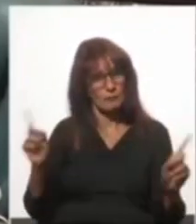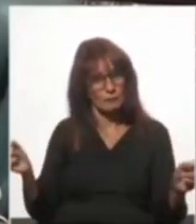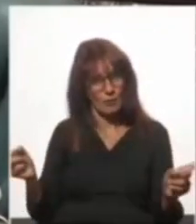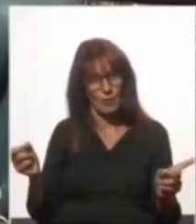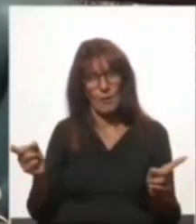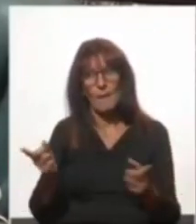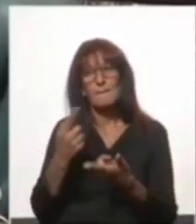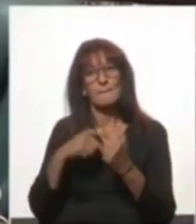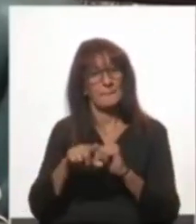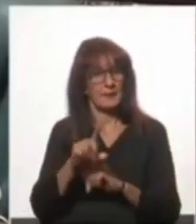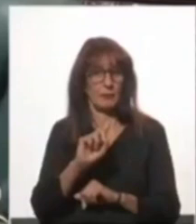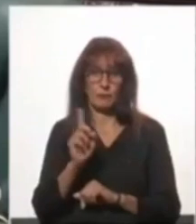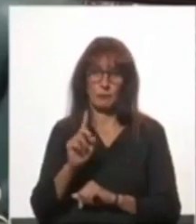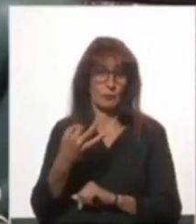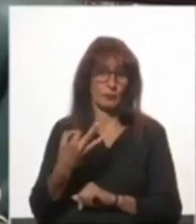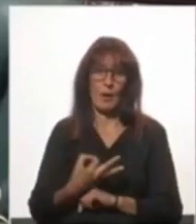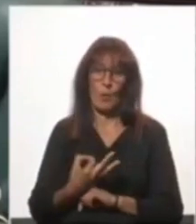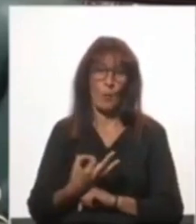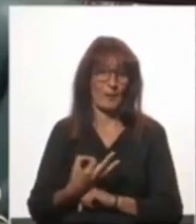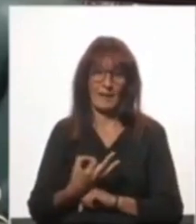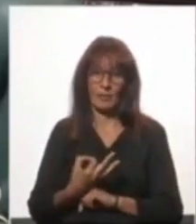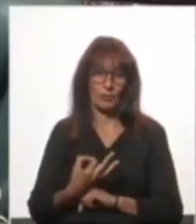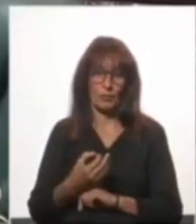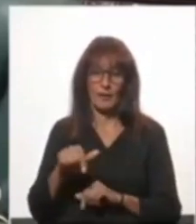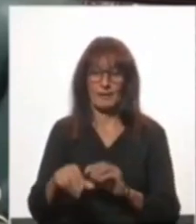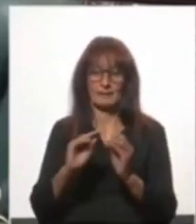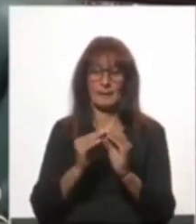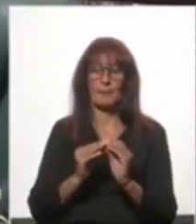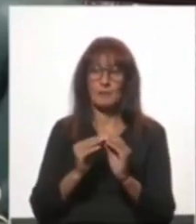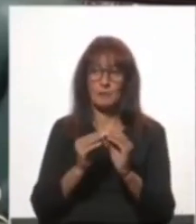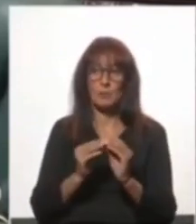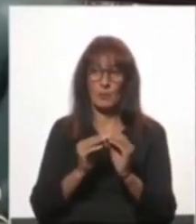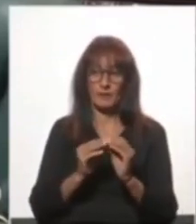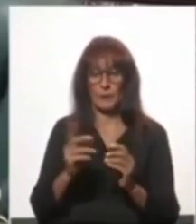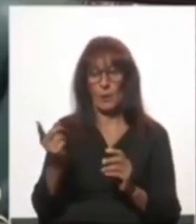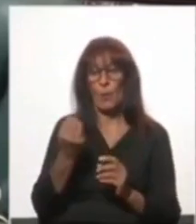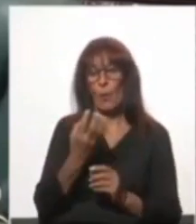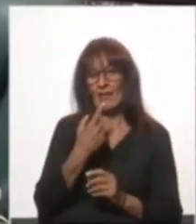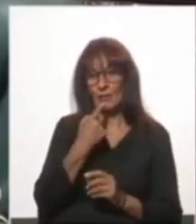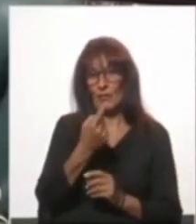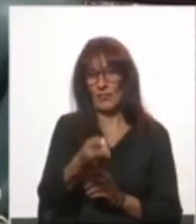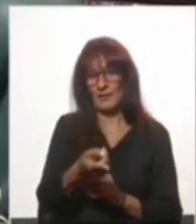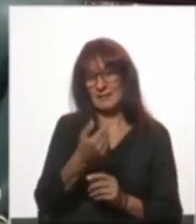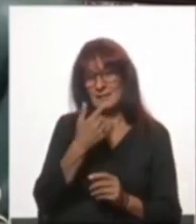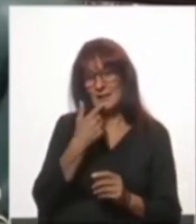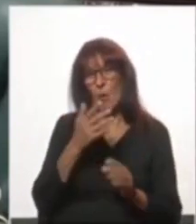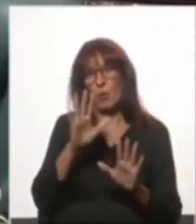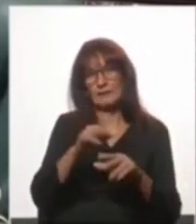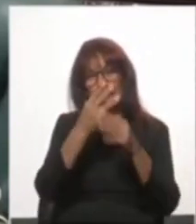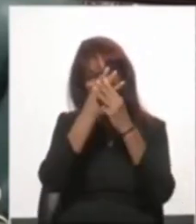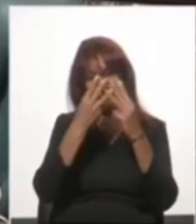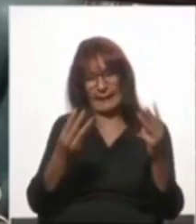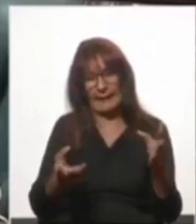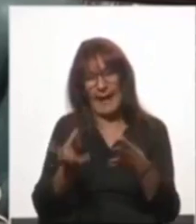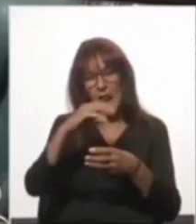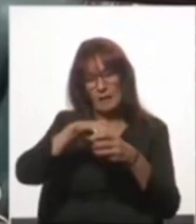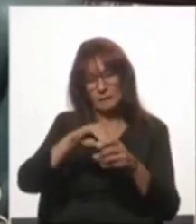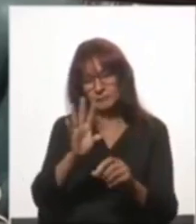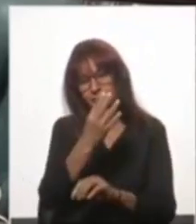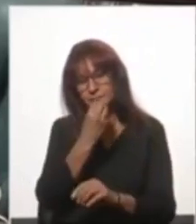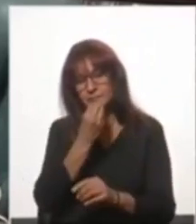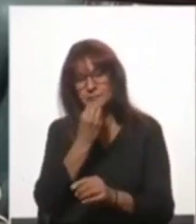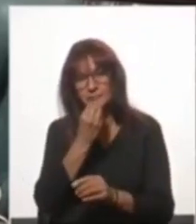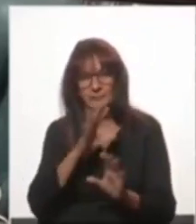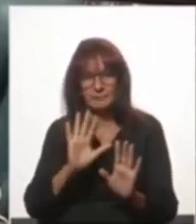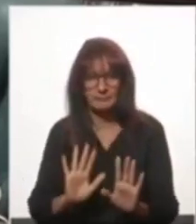que se está incumpliendo totalmente en este presupuesto, en donde hay una cepillada generalizada de todas las